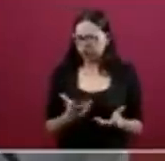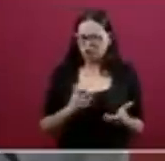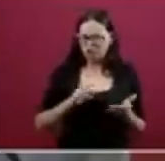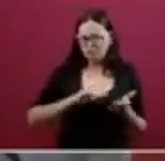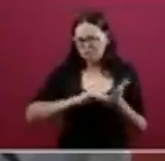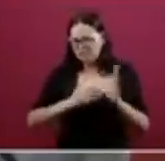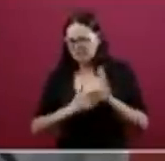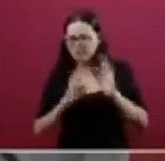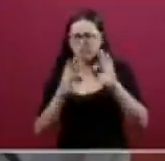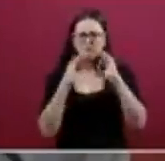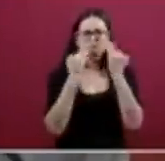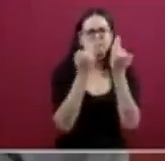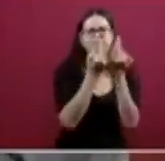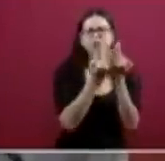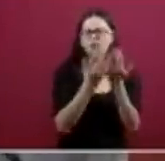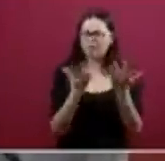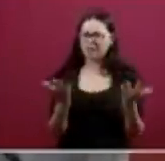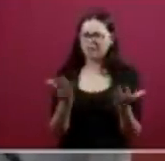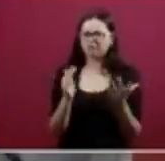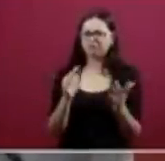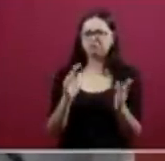como un ejercicio ciudadano,